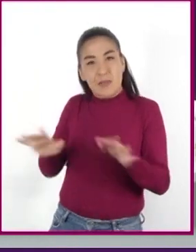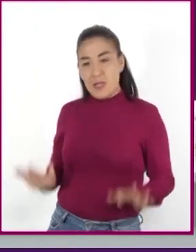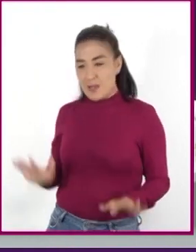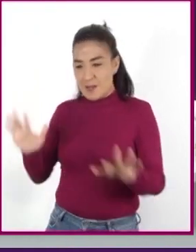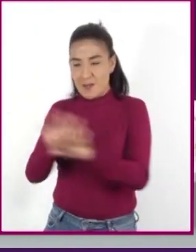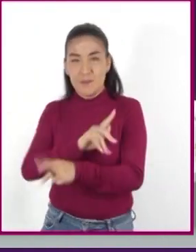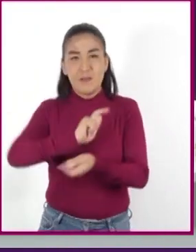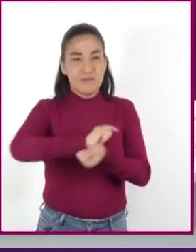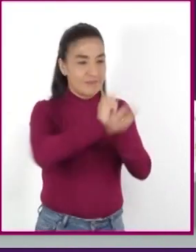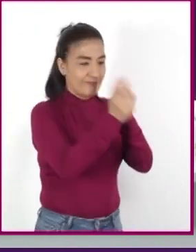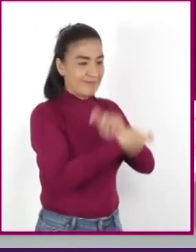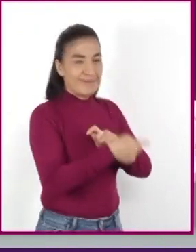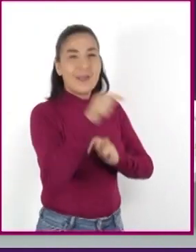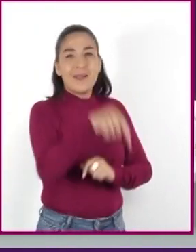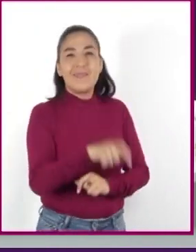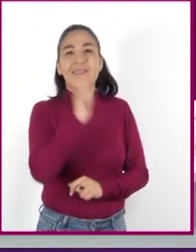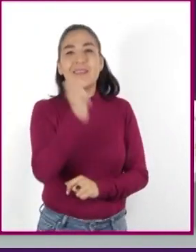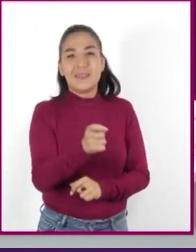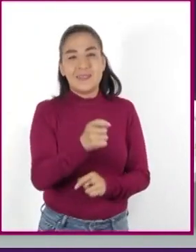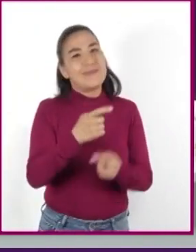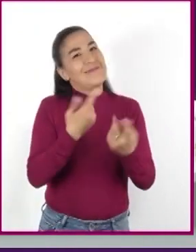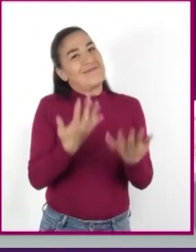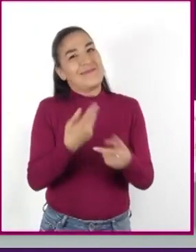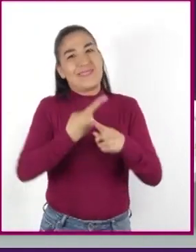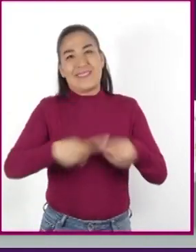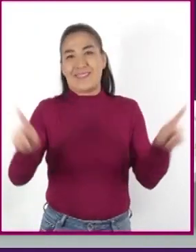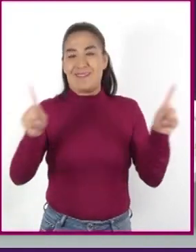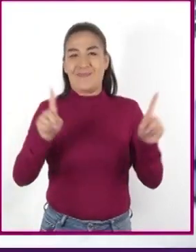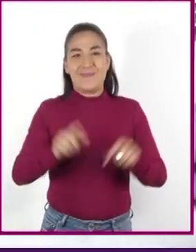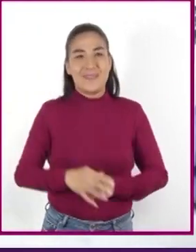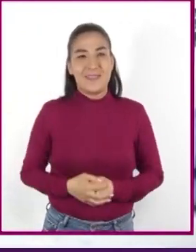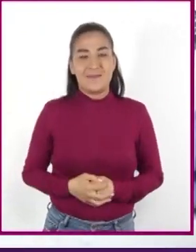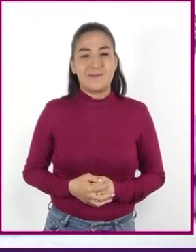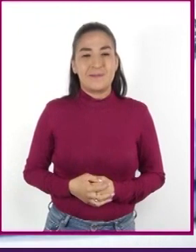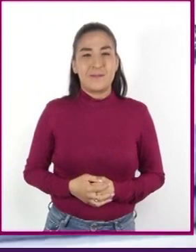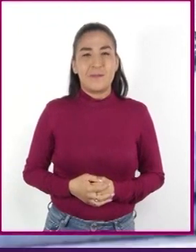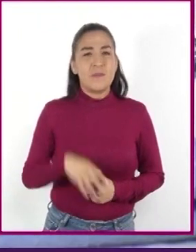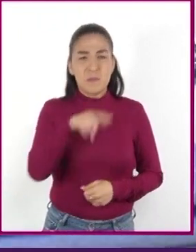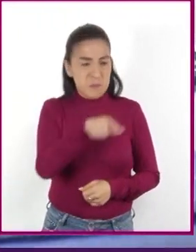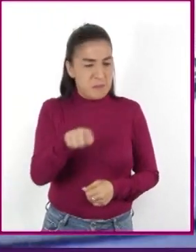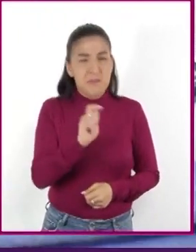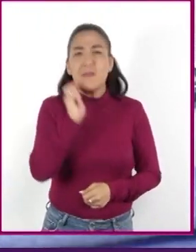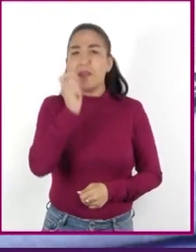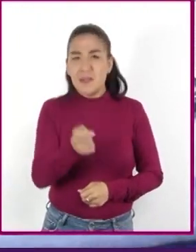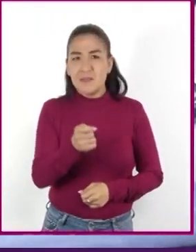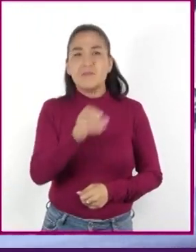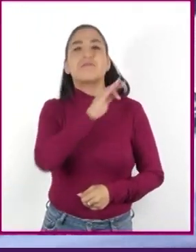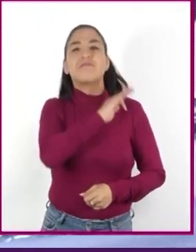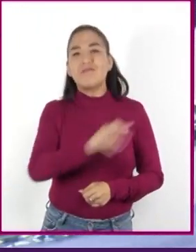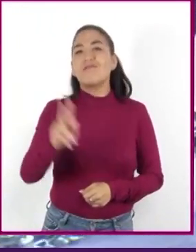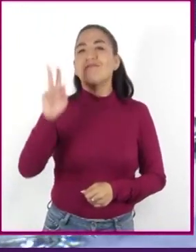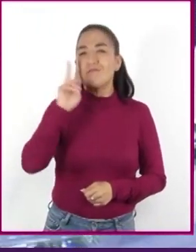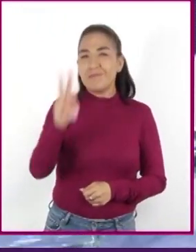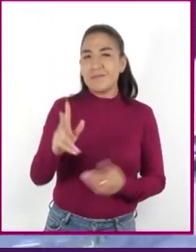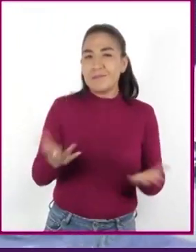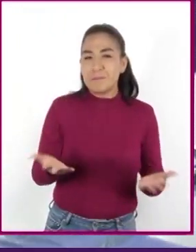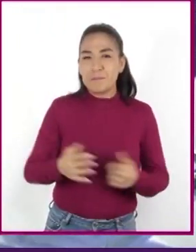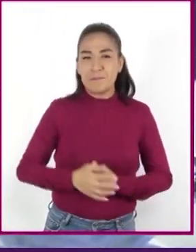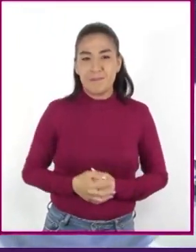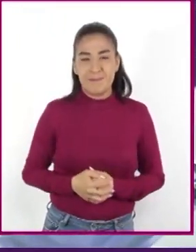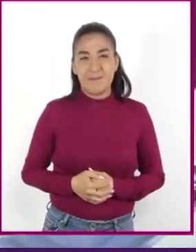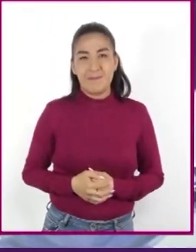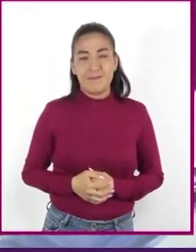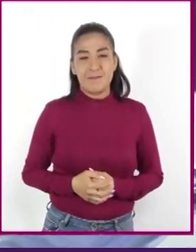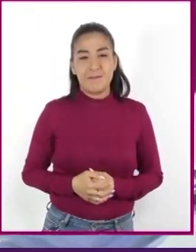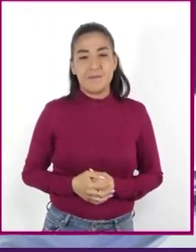para producir una sustancia completamente diferente, en la cual podemos observar un